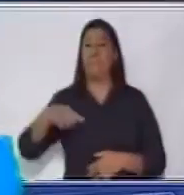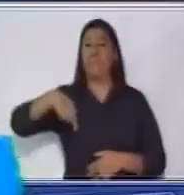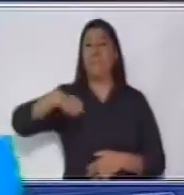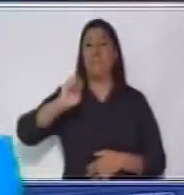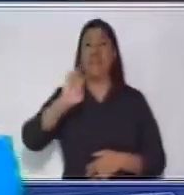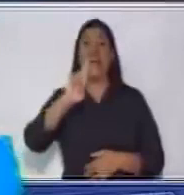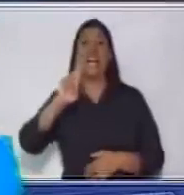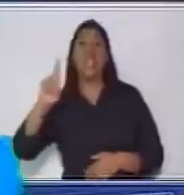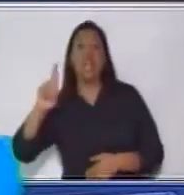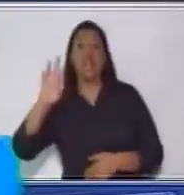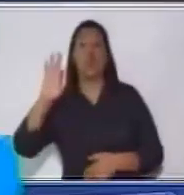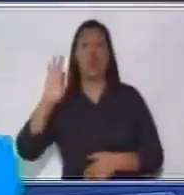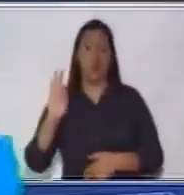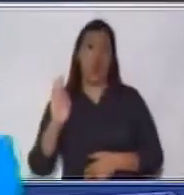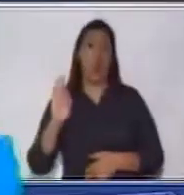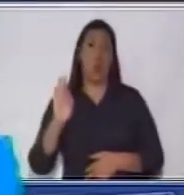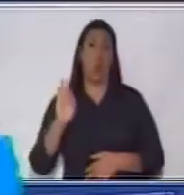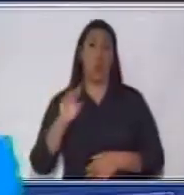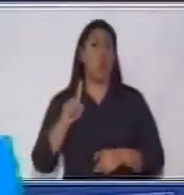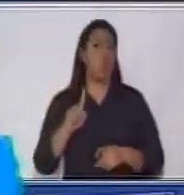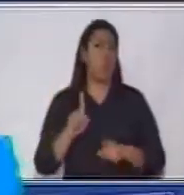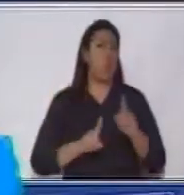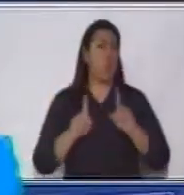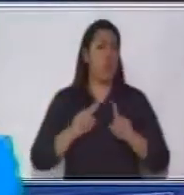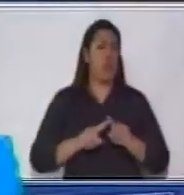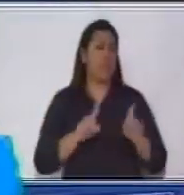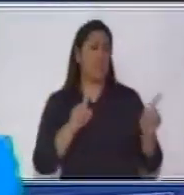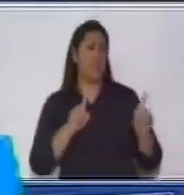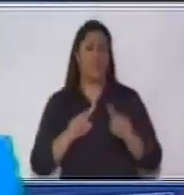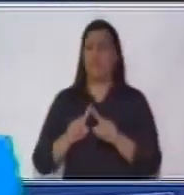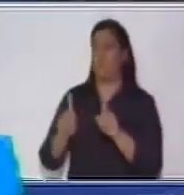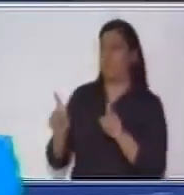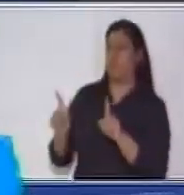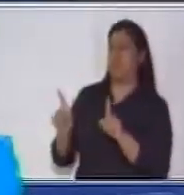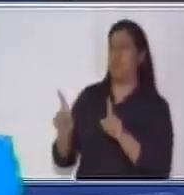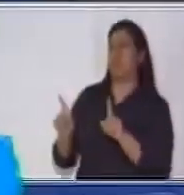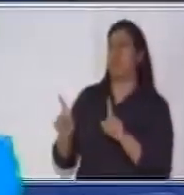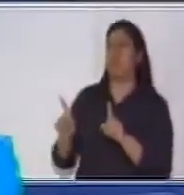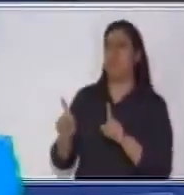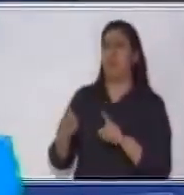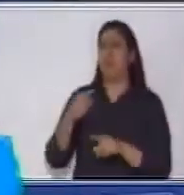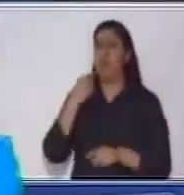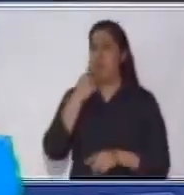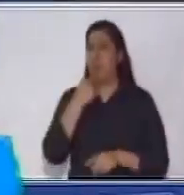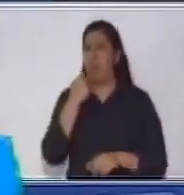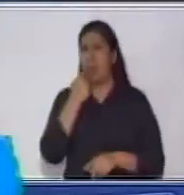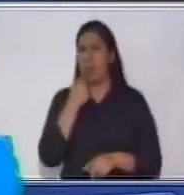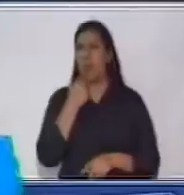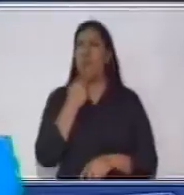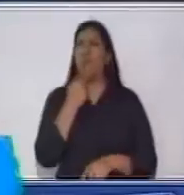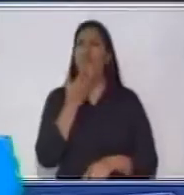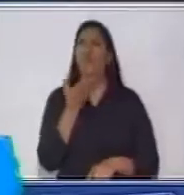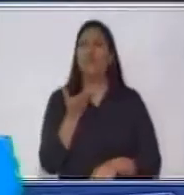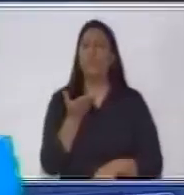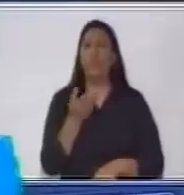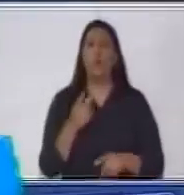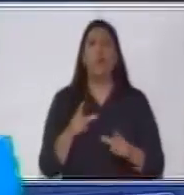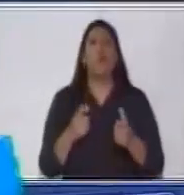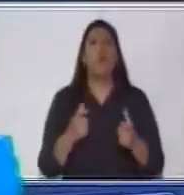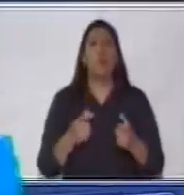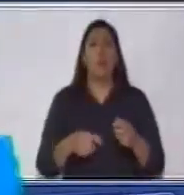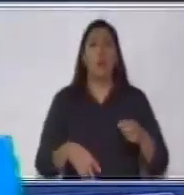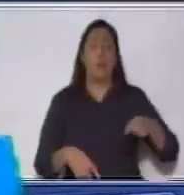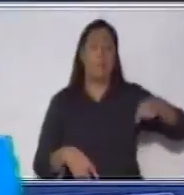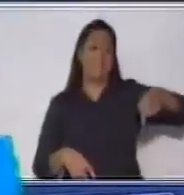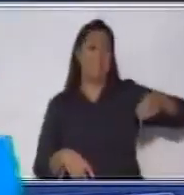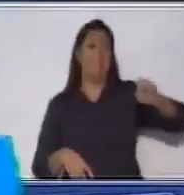de diferente en tu boca, en la lengua, e incluso en la expulsión del aire, que hace que suene diferente? Pronúncialo,